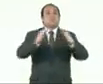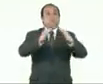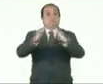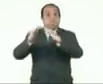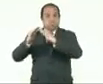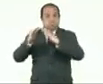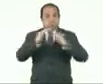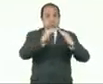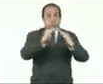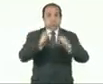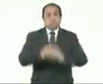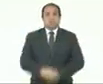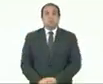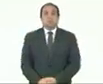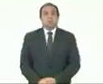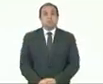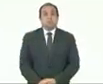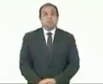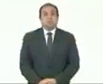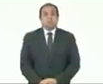hogares.